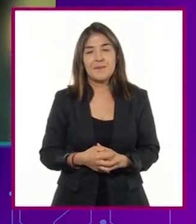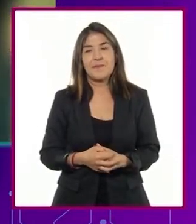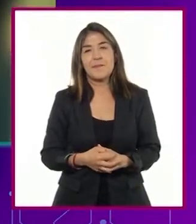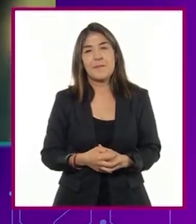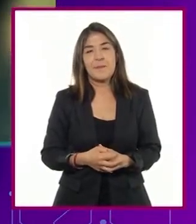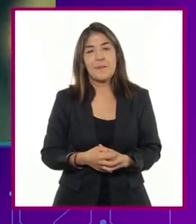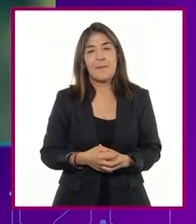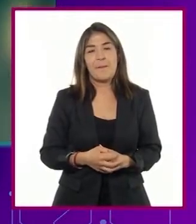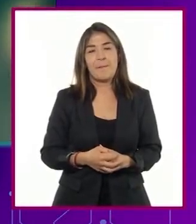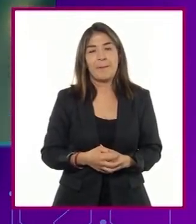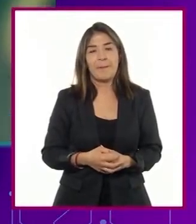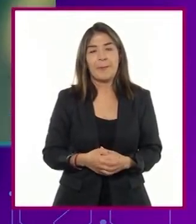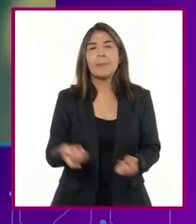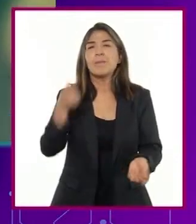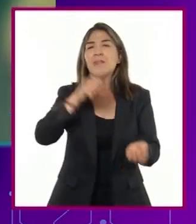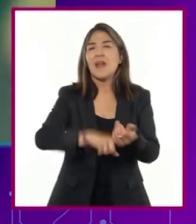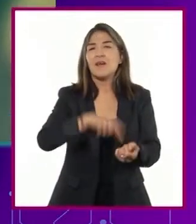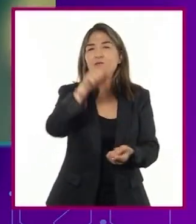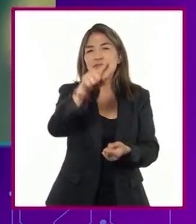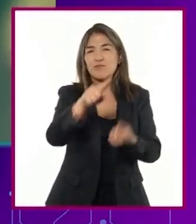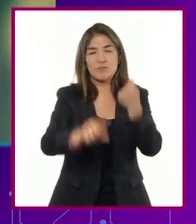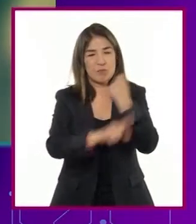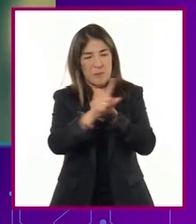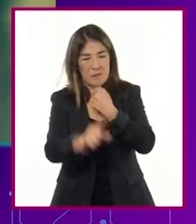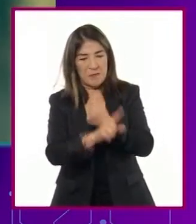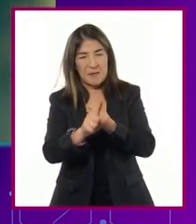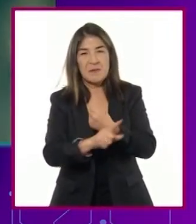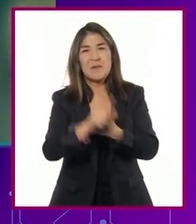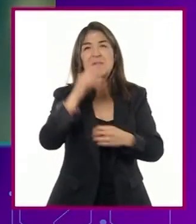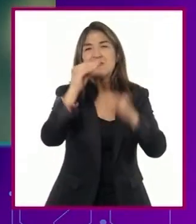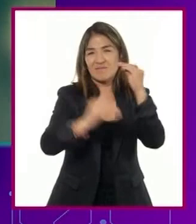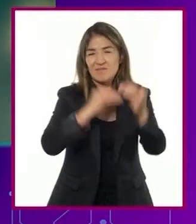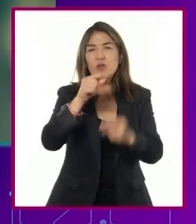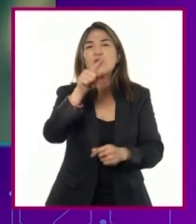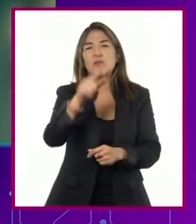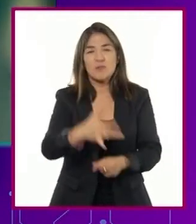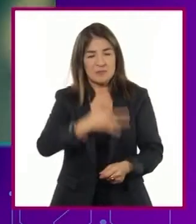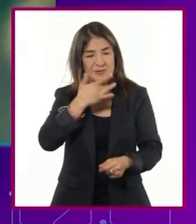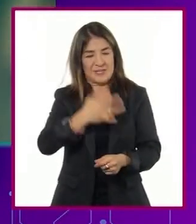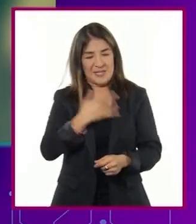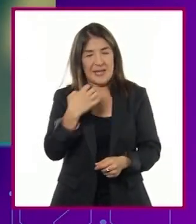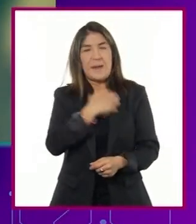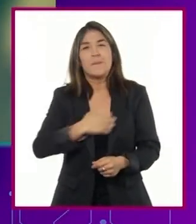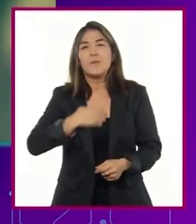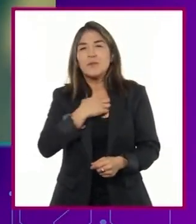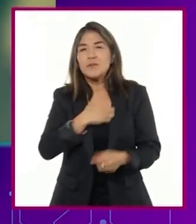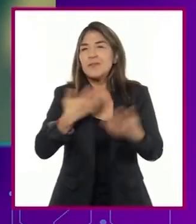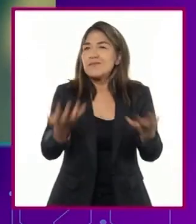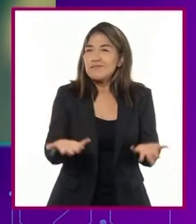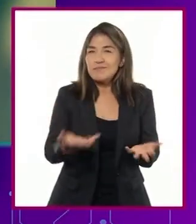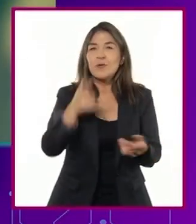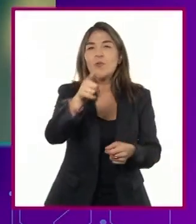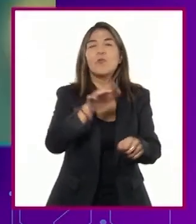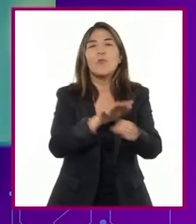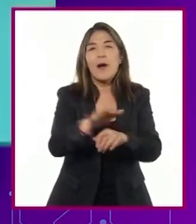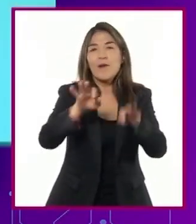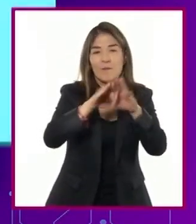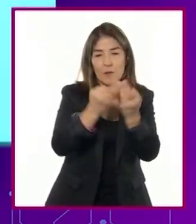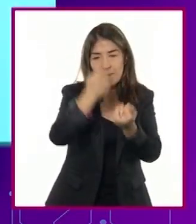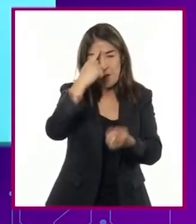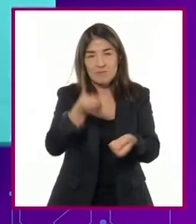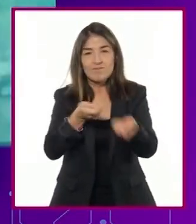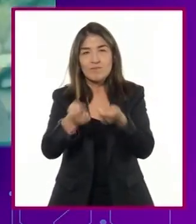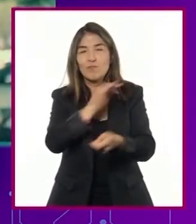¿Qué emociones experimentas frente a un conflicto? ¿Qué estrategias utilizas para resolver los conflictos?